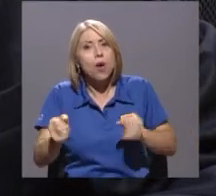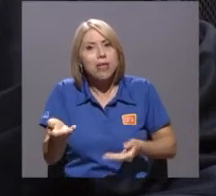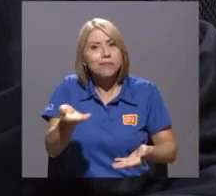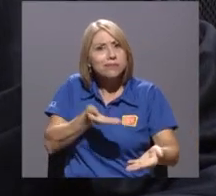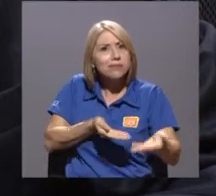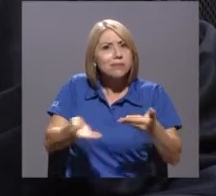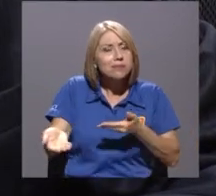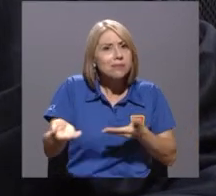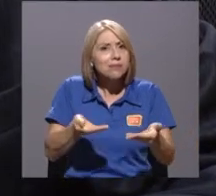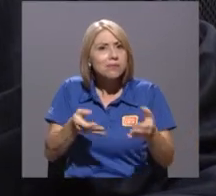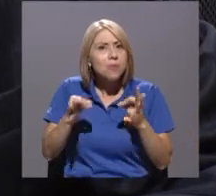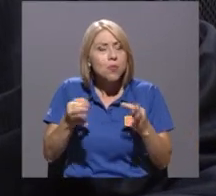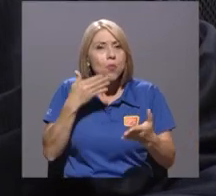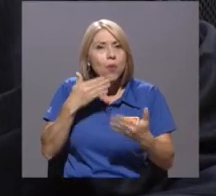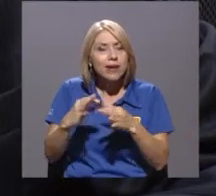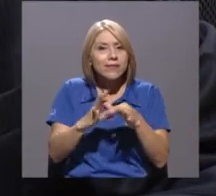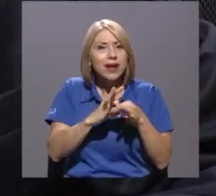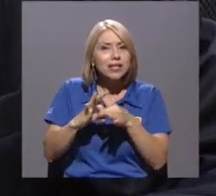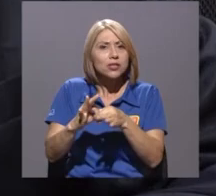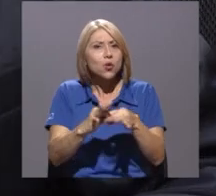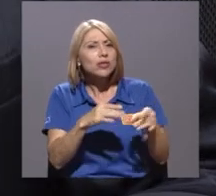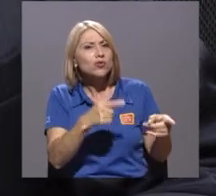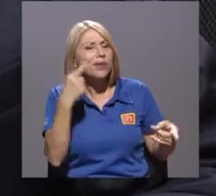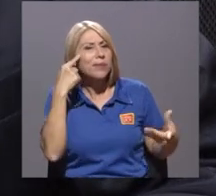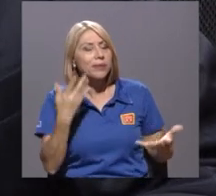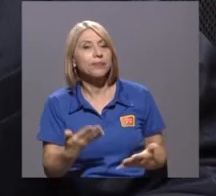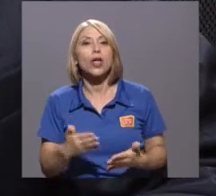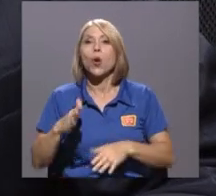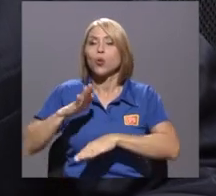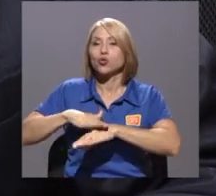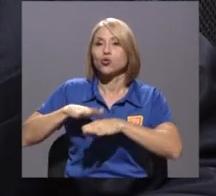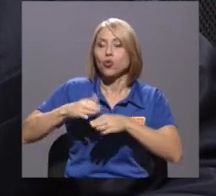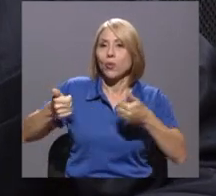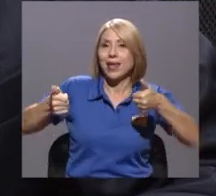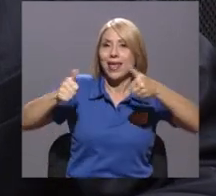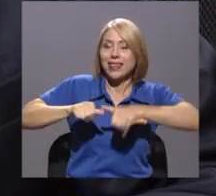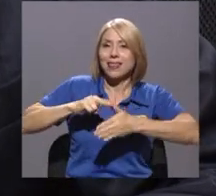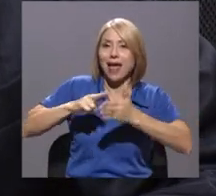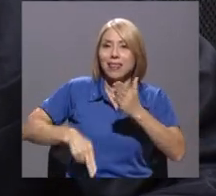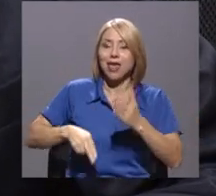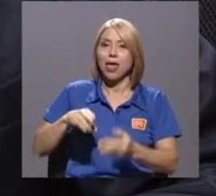bueno en lo que se refiere al tratado del elíseo